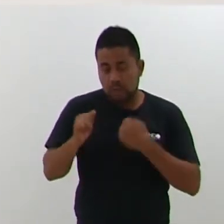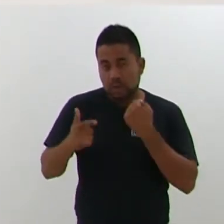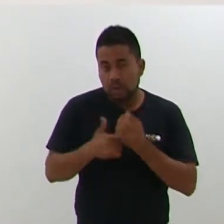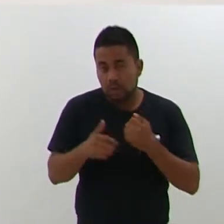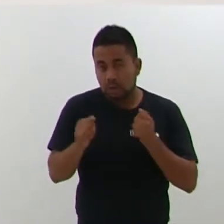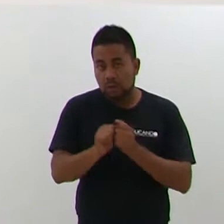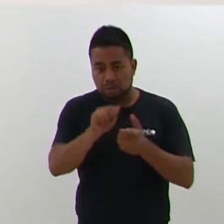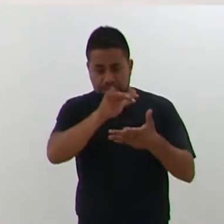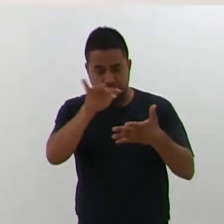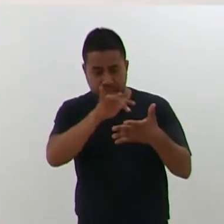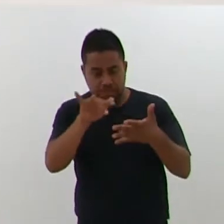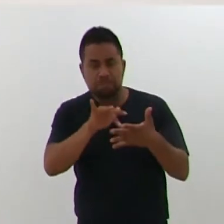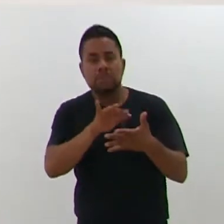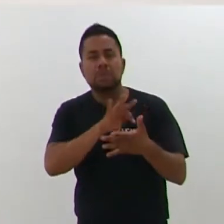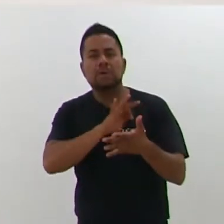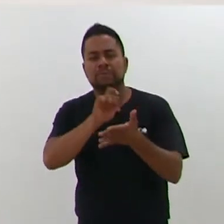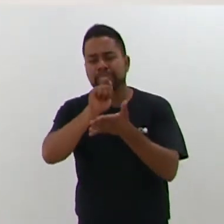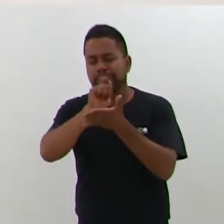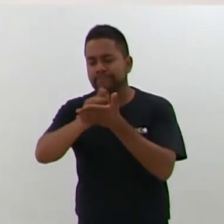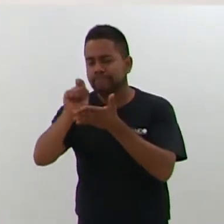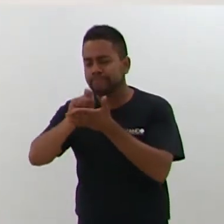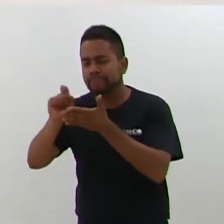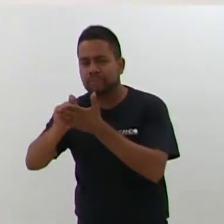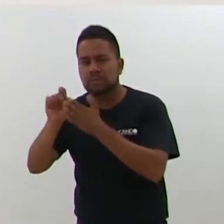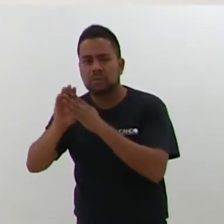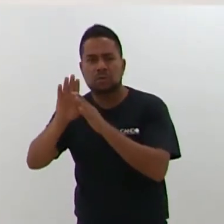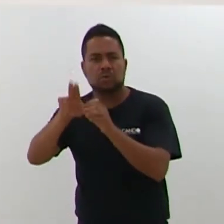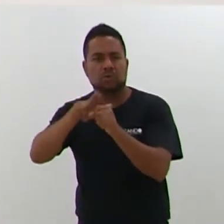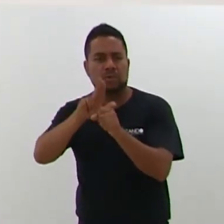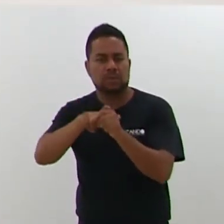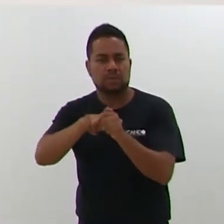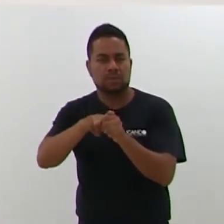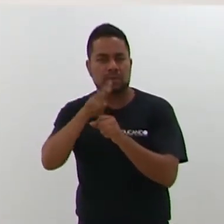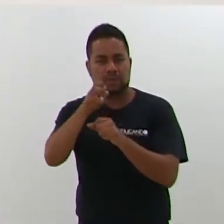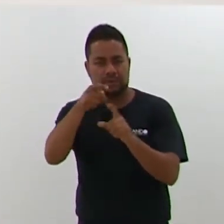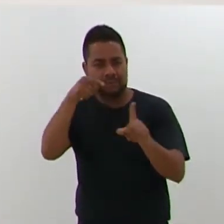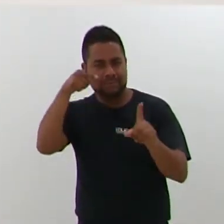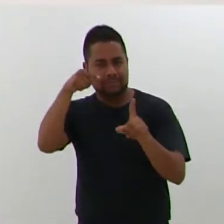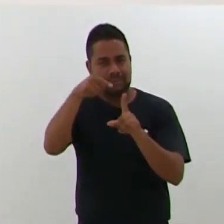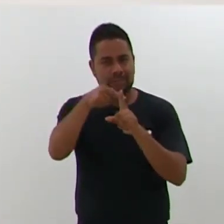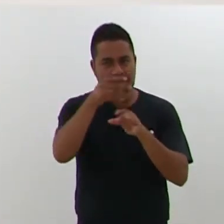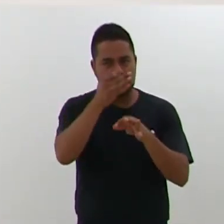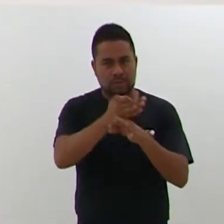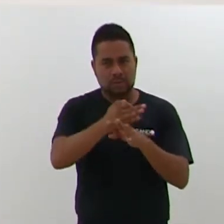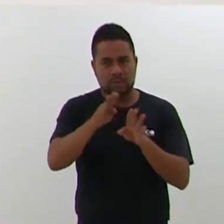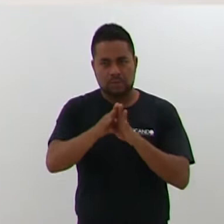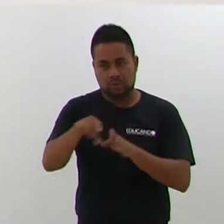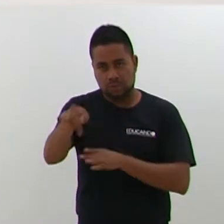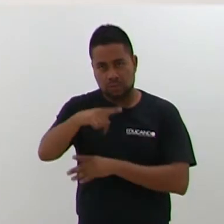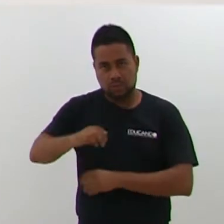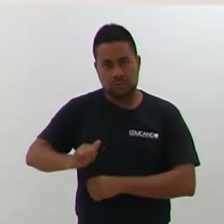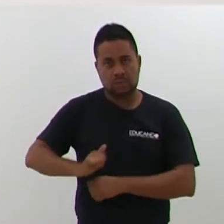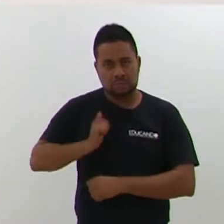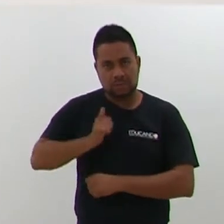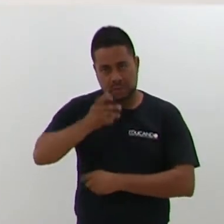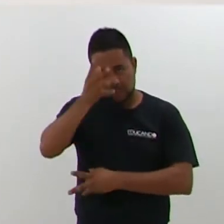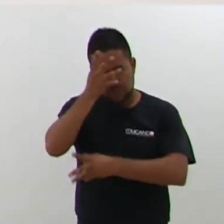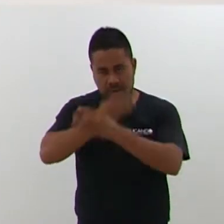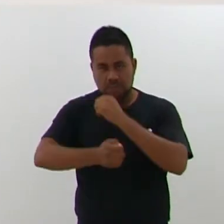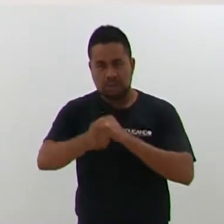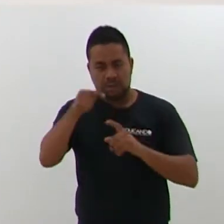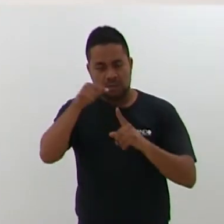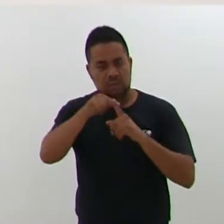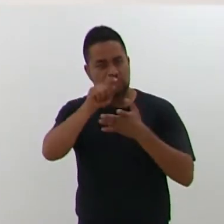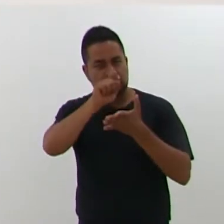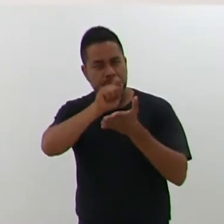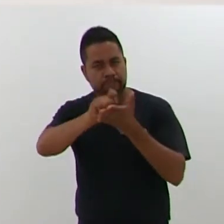tipo de texto podamos escribirlas de manera correcta. Ese es el objetivo, que ustedes aprendan a escribir